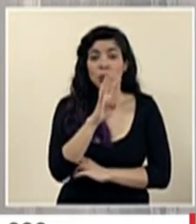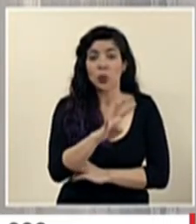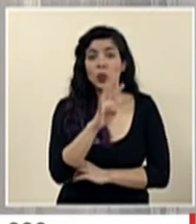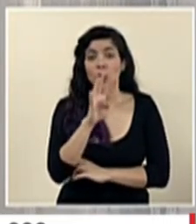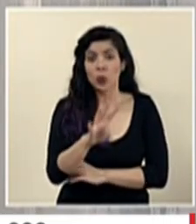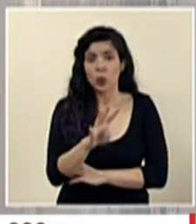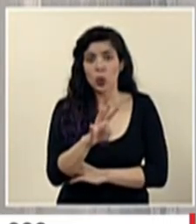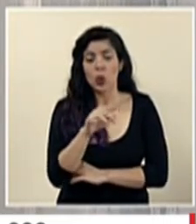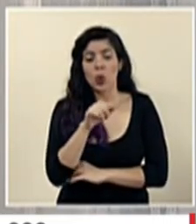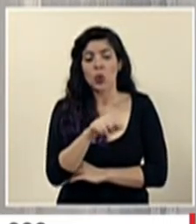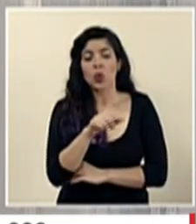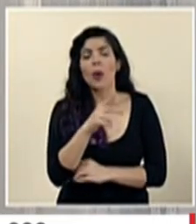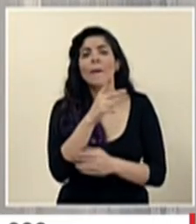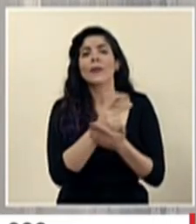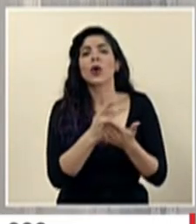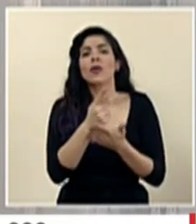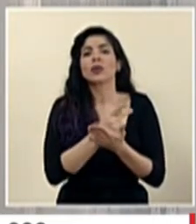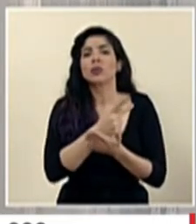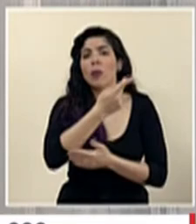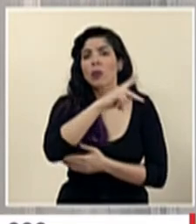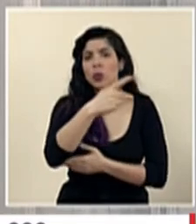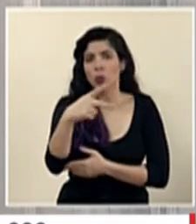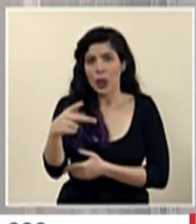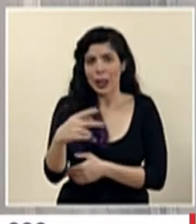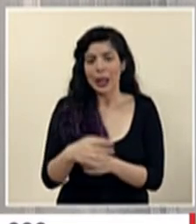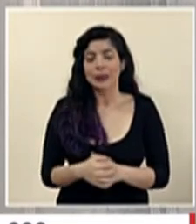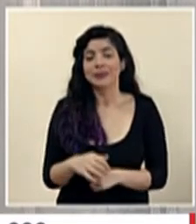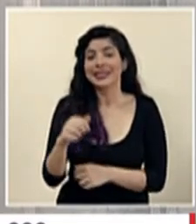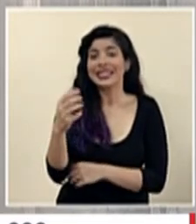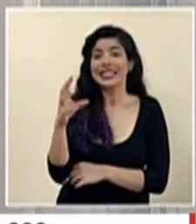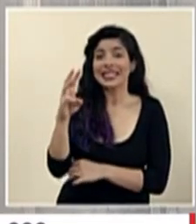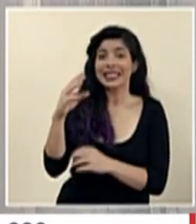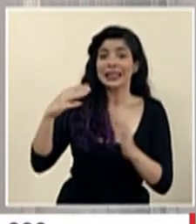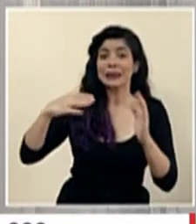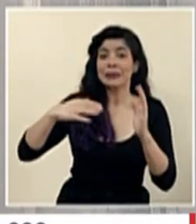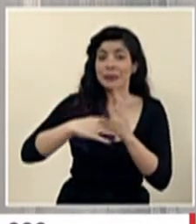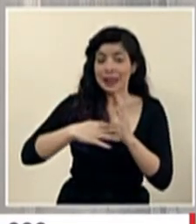19.644 en la provincia de Punta Arenas,